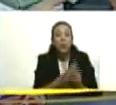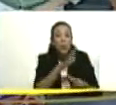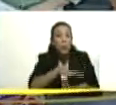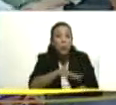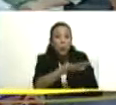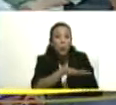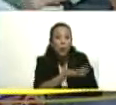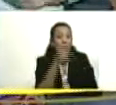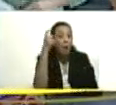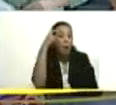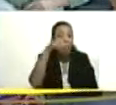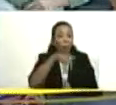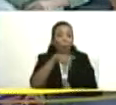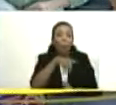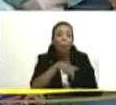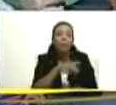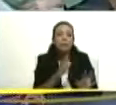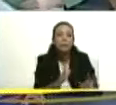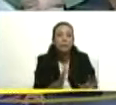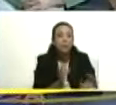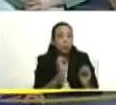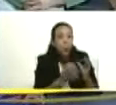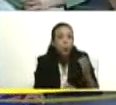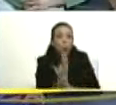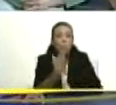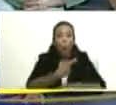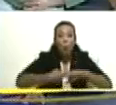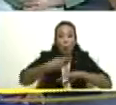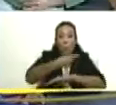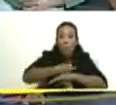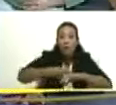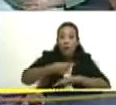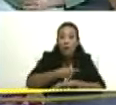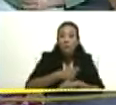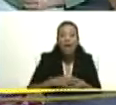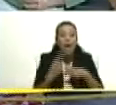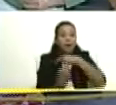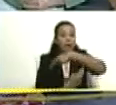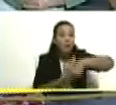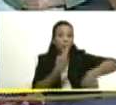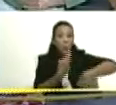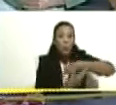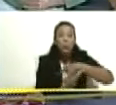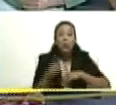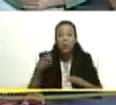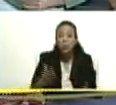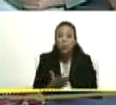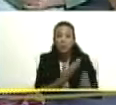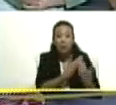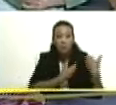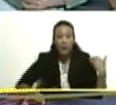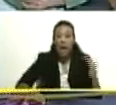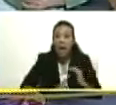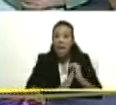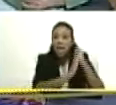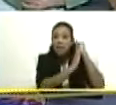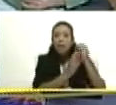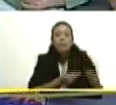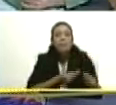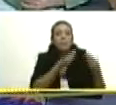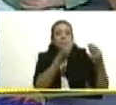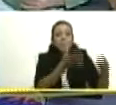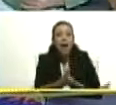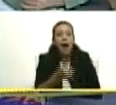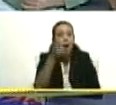urbanismo que hoy usted y nuestro gobierno, el gobierno revolucionario que usted preside, le entrega al pueblo